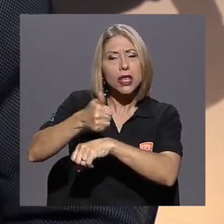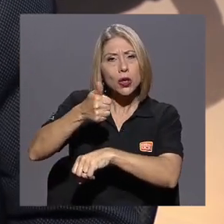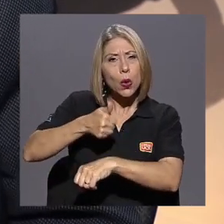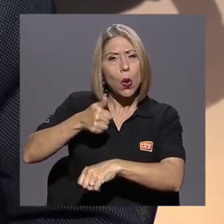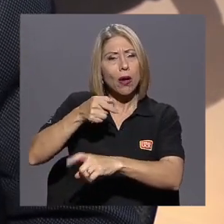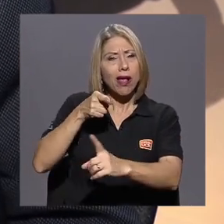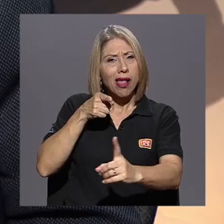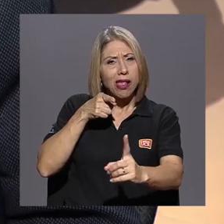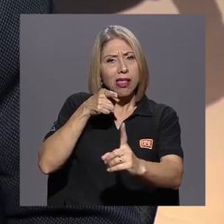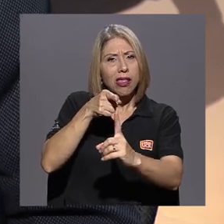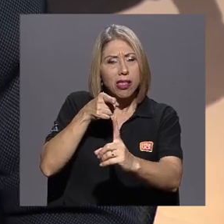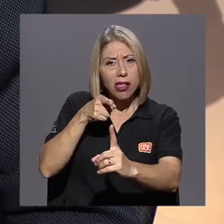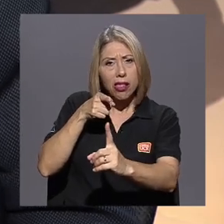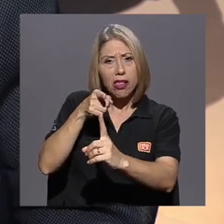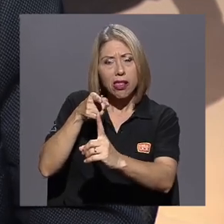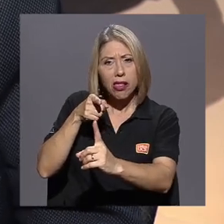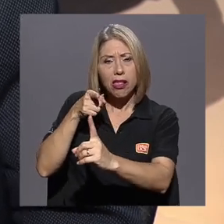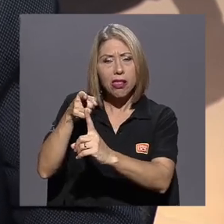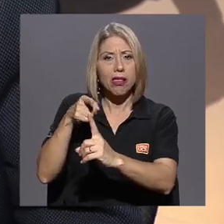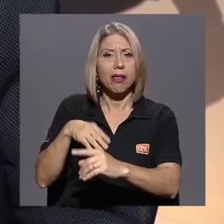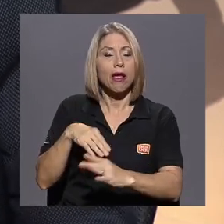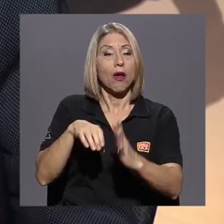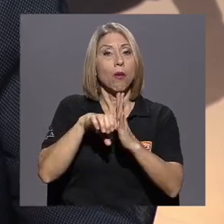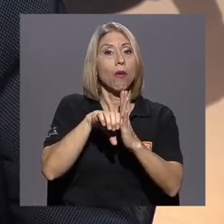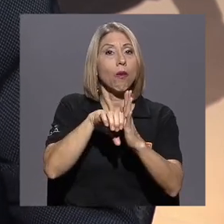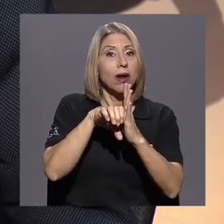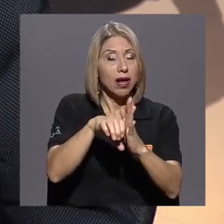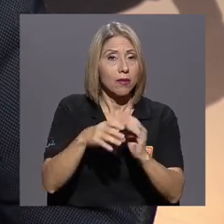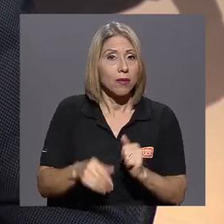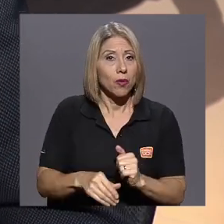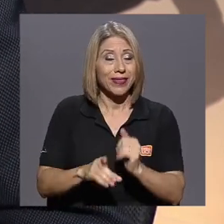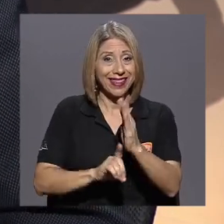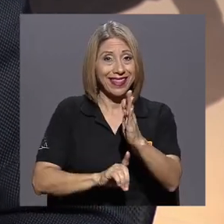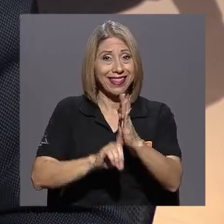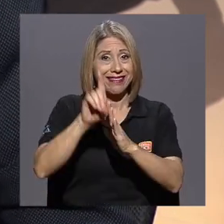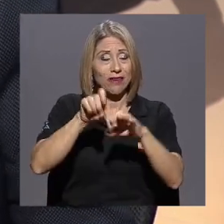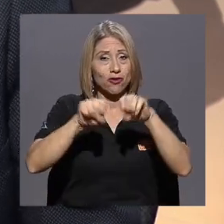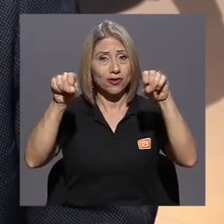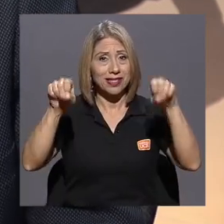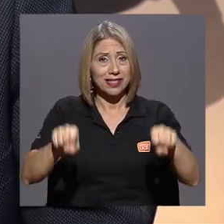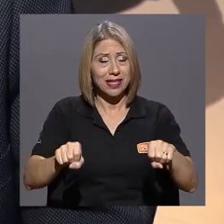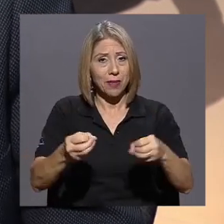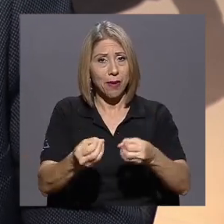¿verdad? Por ejemplo, el desarrollo del aparato del Estado,